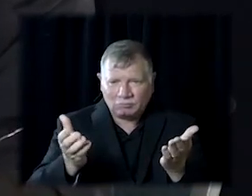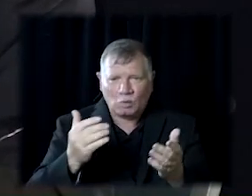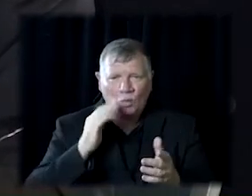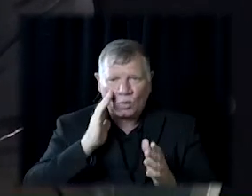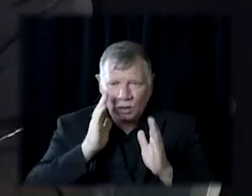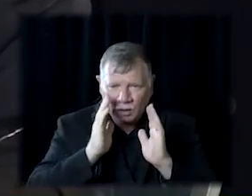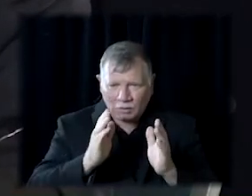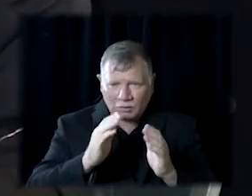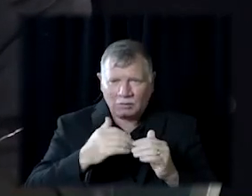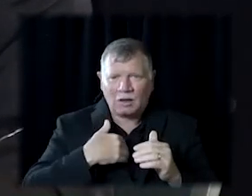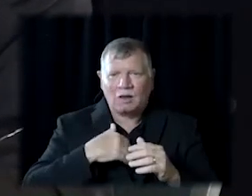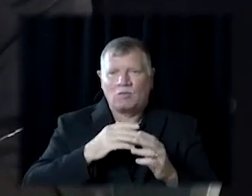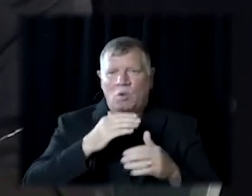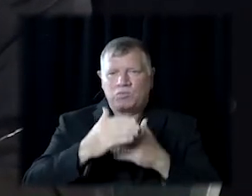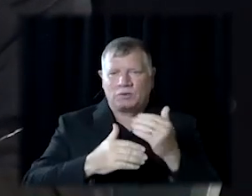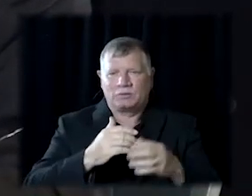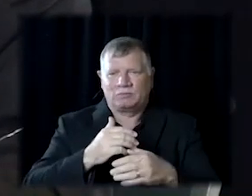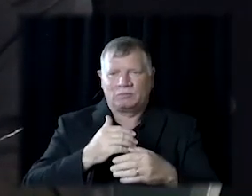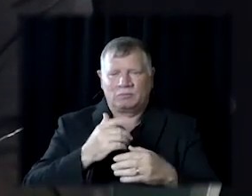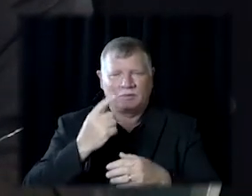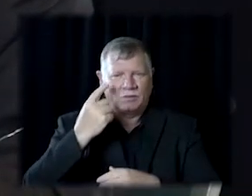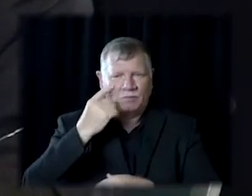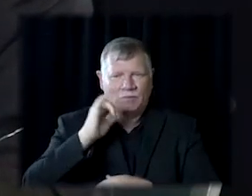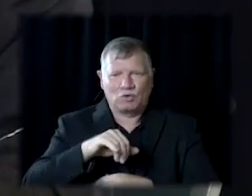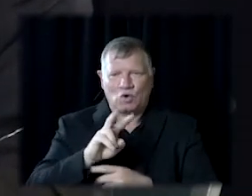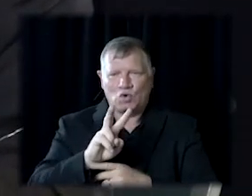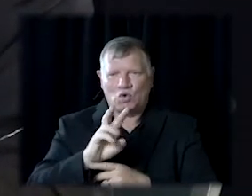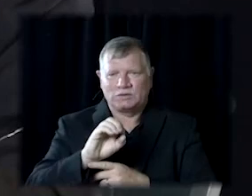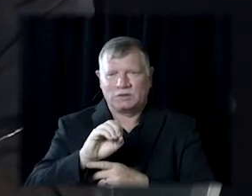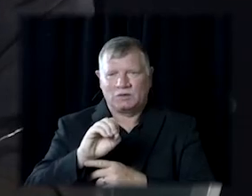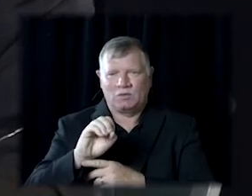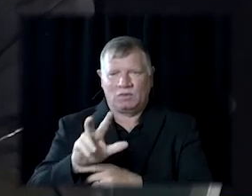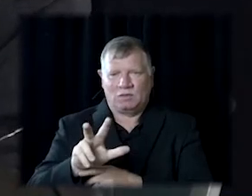atenderán, hay un proceso establecido en la ley, el proceso 203,